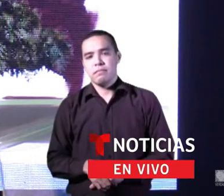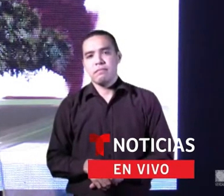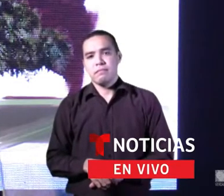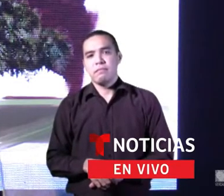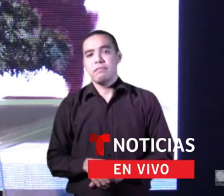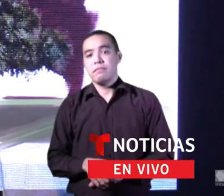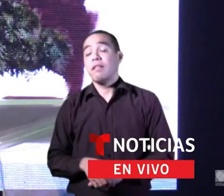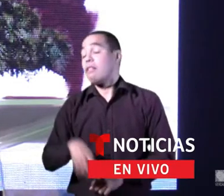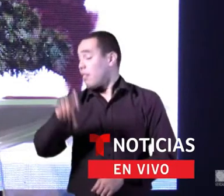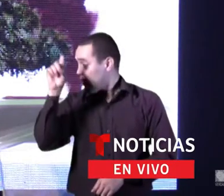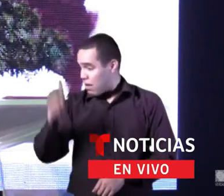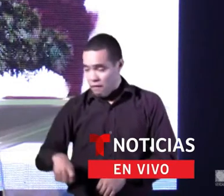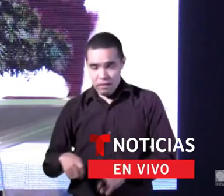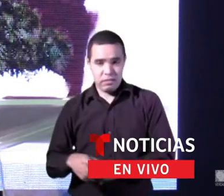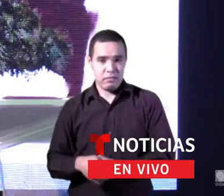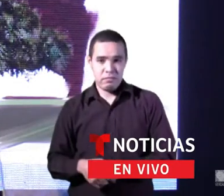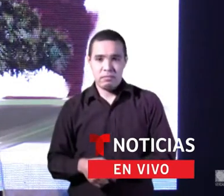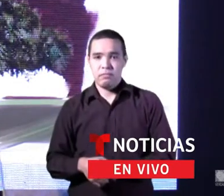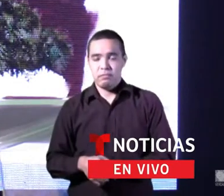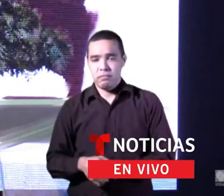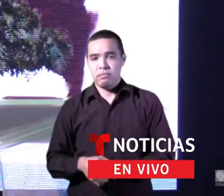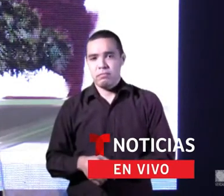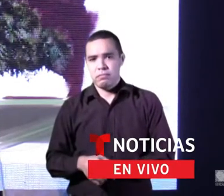y no puede haber tu explicación